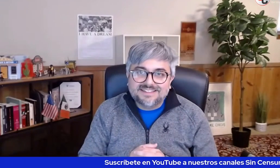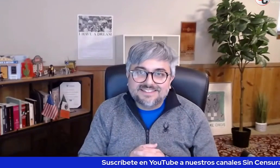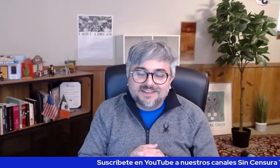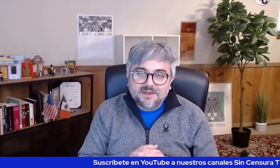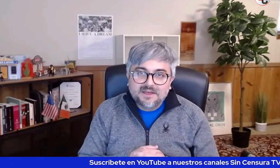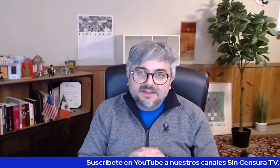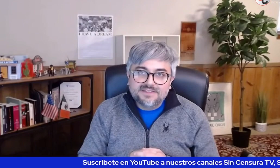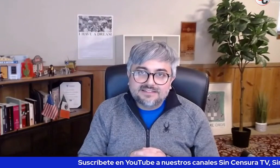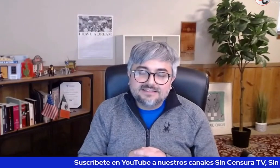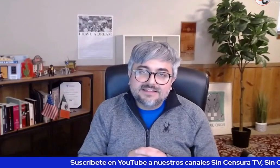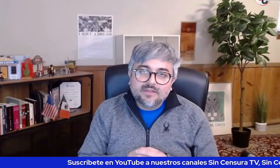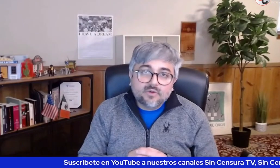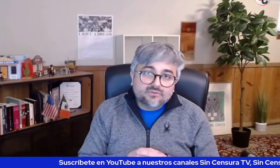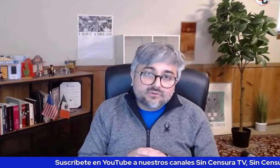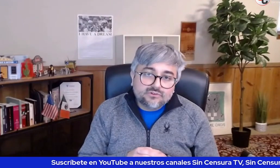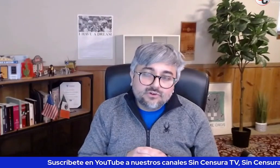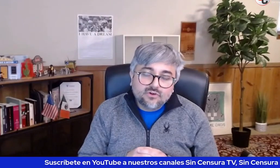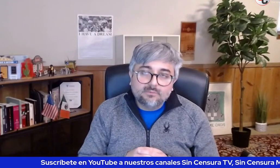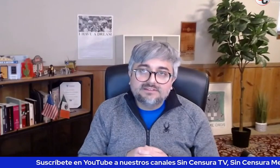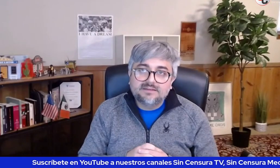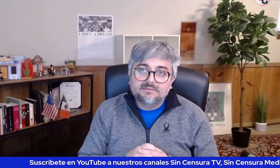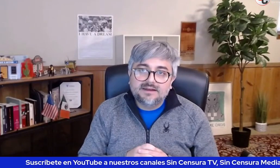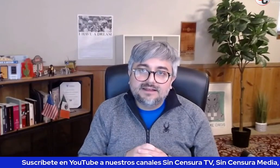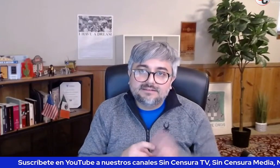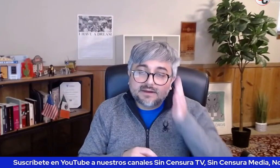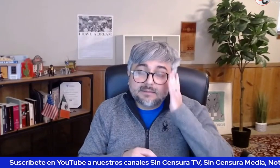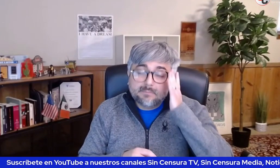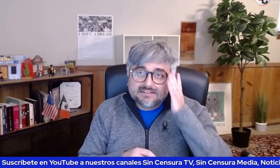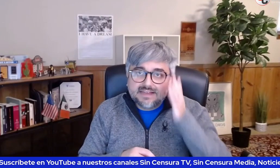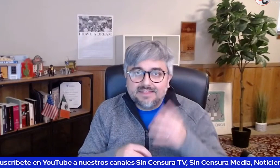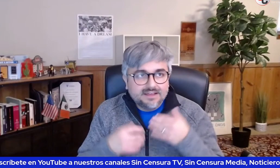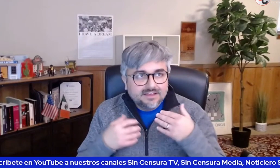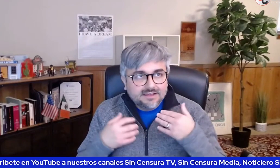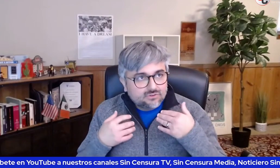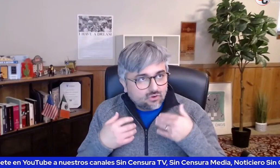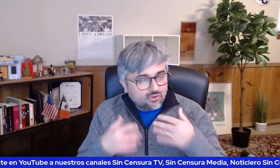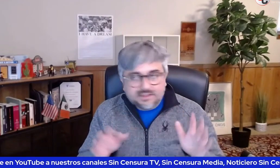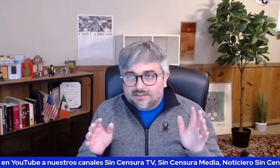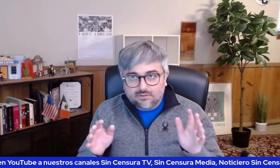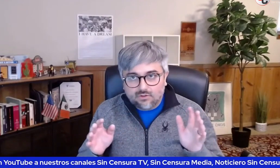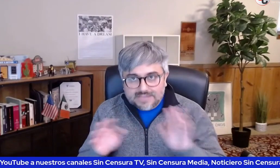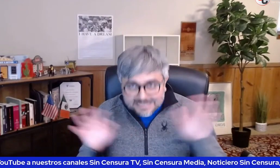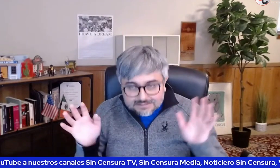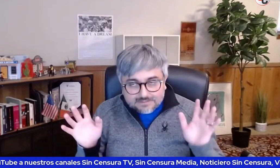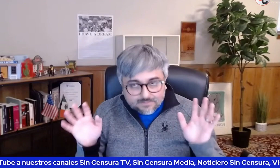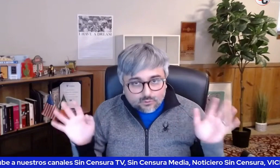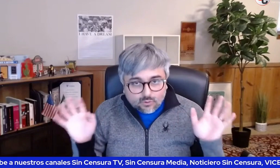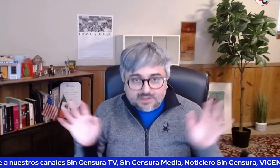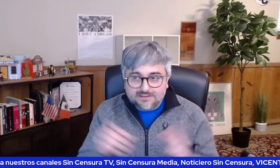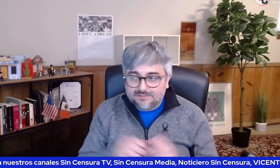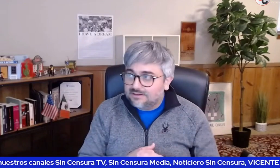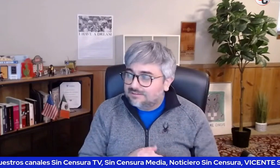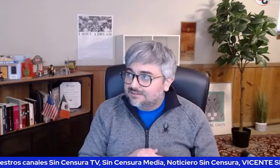al presidente del atentado que sufrió Ciro Gómez Leiva la semana pasada. Todo ayer